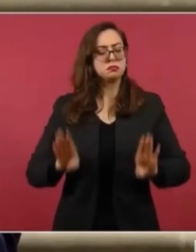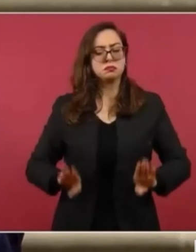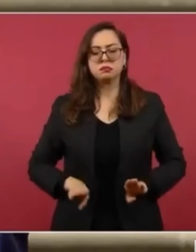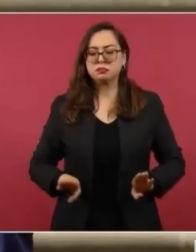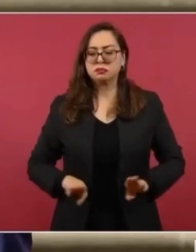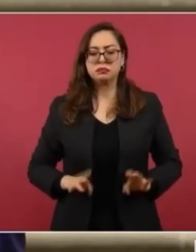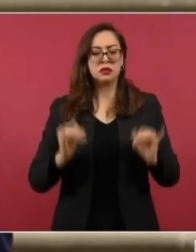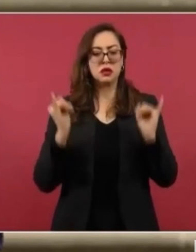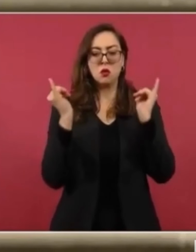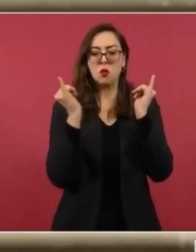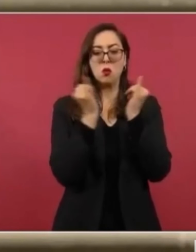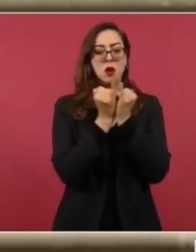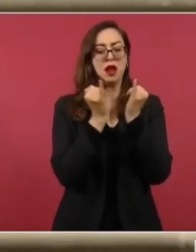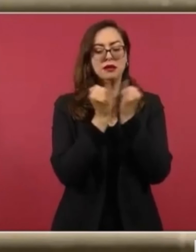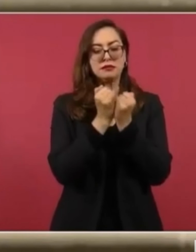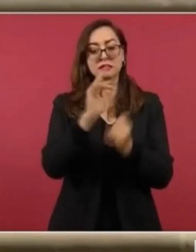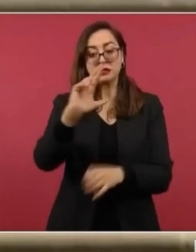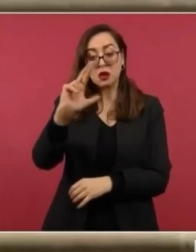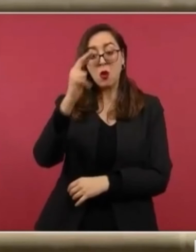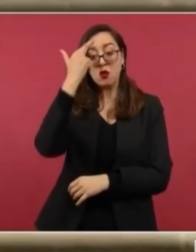que la Estatua de la Libertad